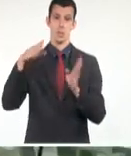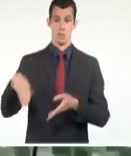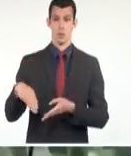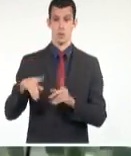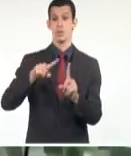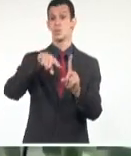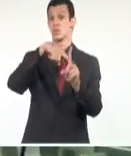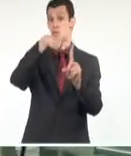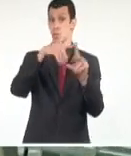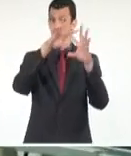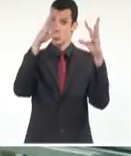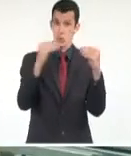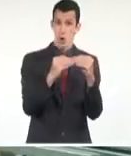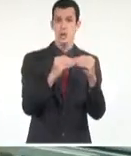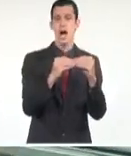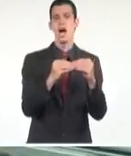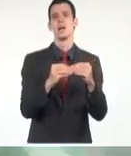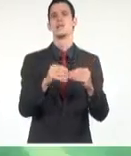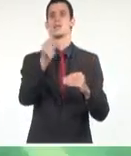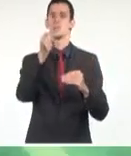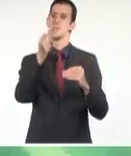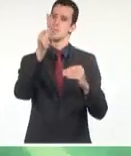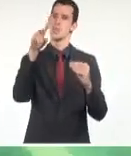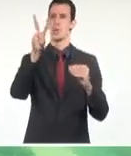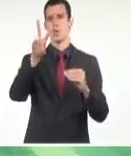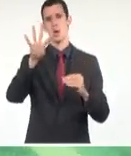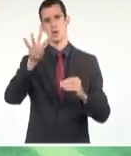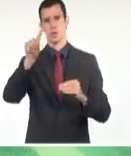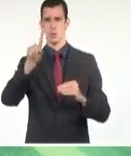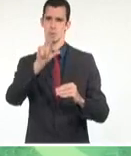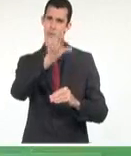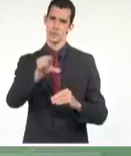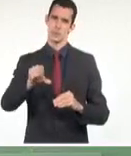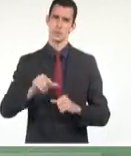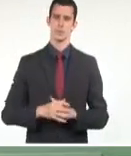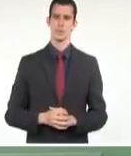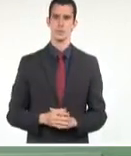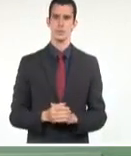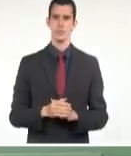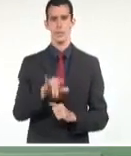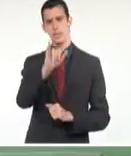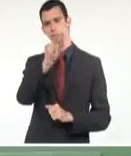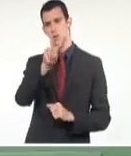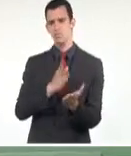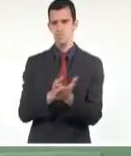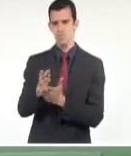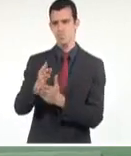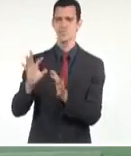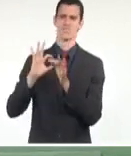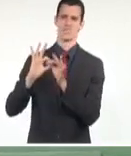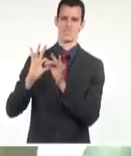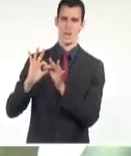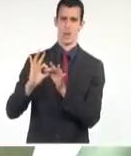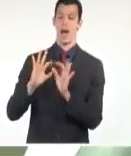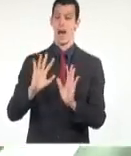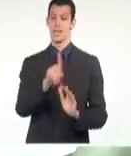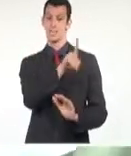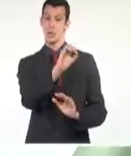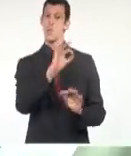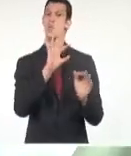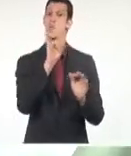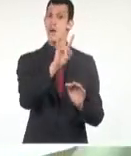en el país por la COVID-19, mientras permanecen 62 pacientes críticos y 109 en estado